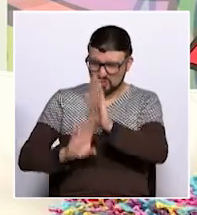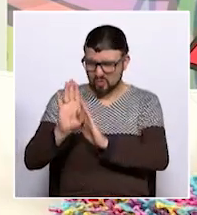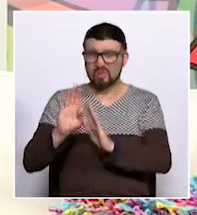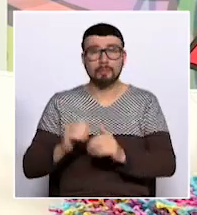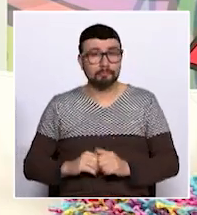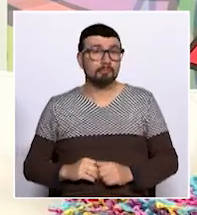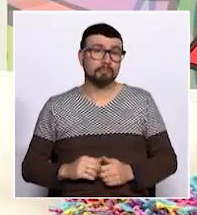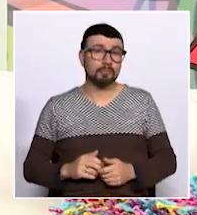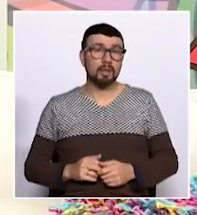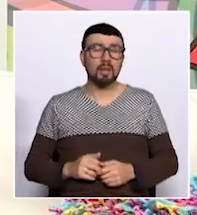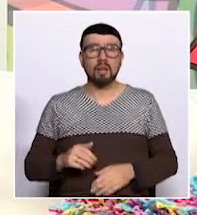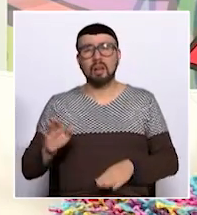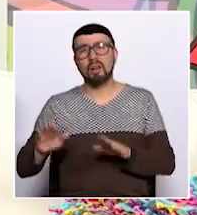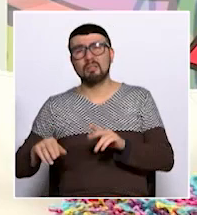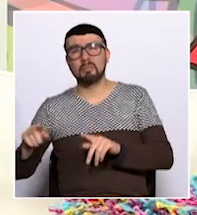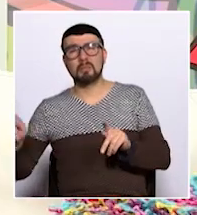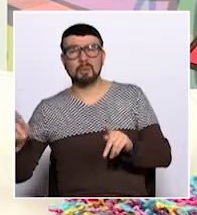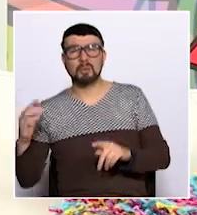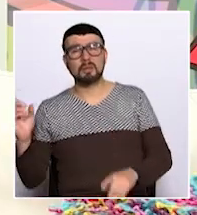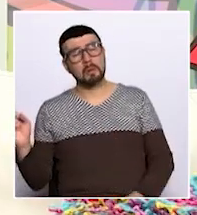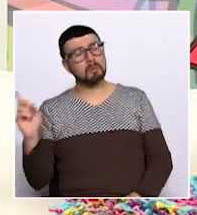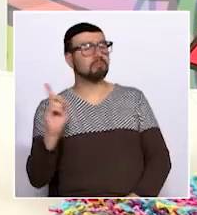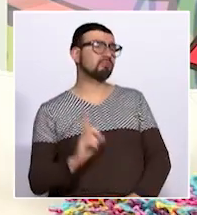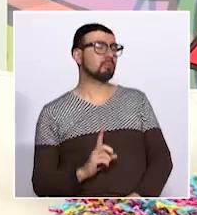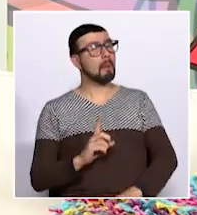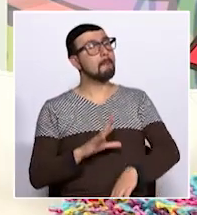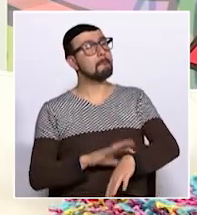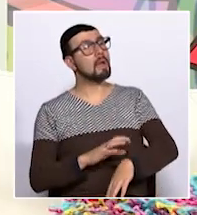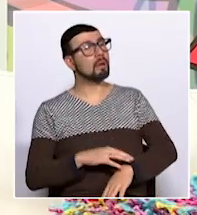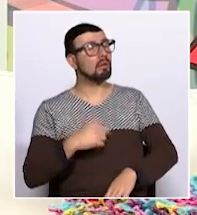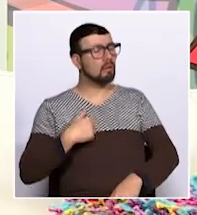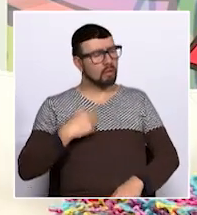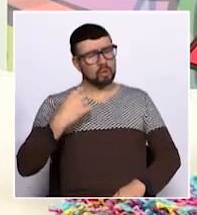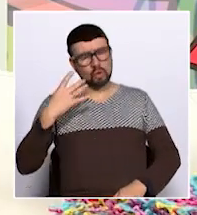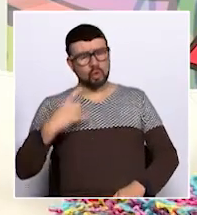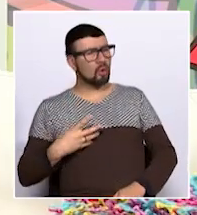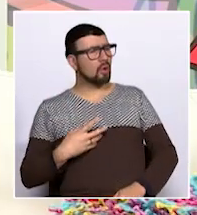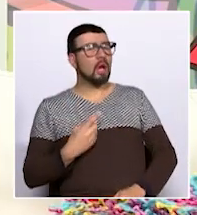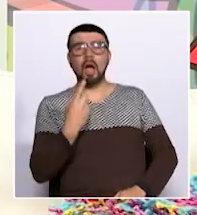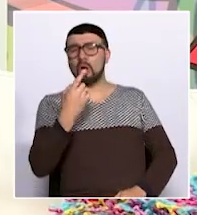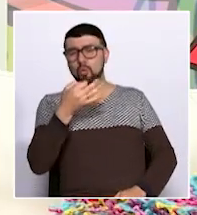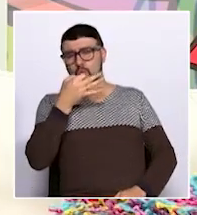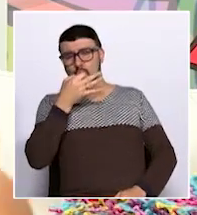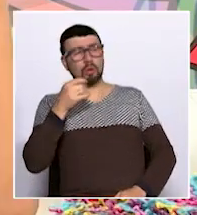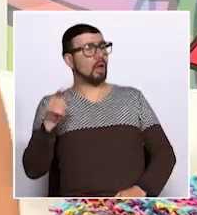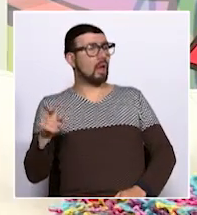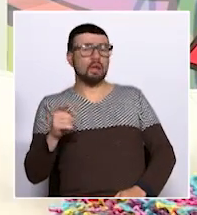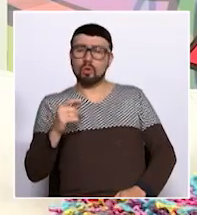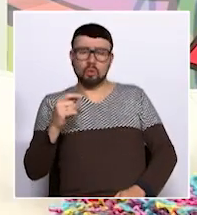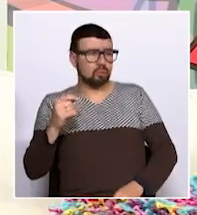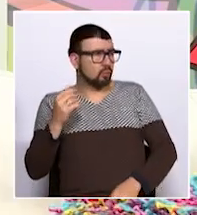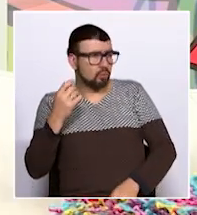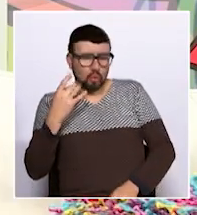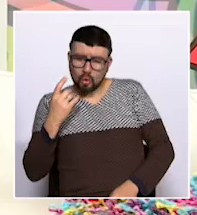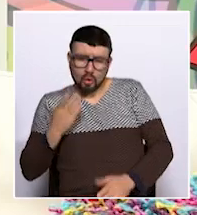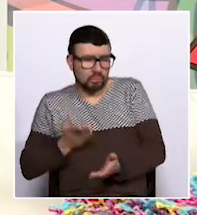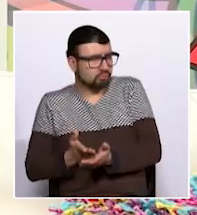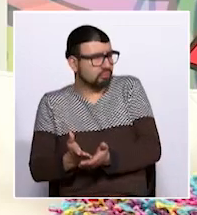y es muy triste encontrar que son personas que utilizan un medicamento para el dolor durante mucho